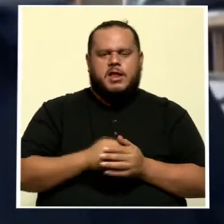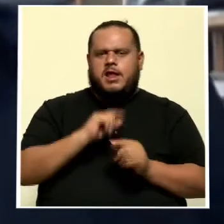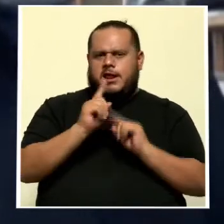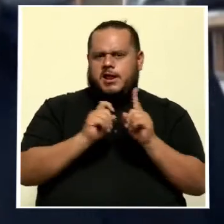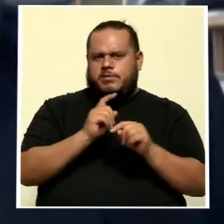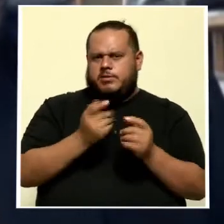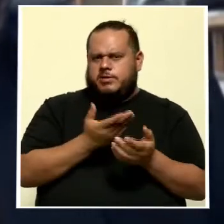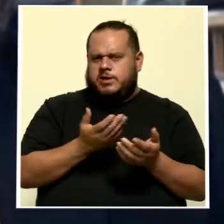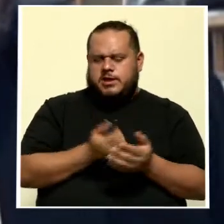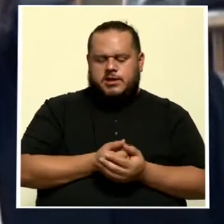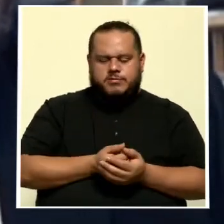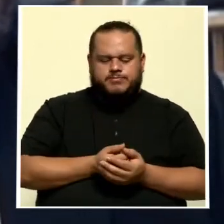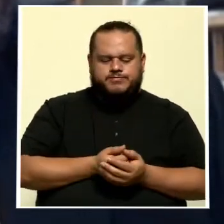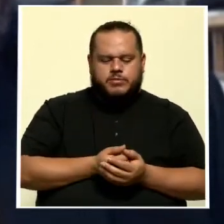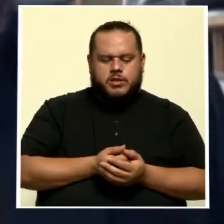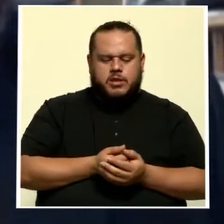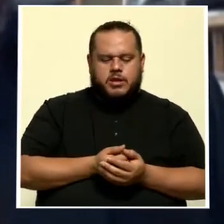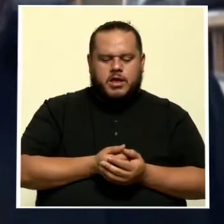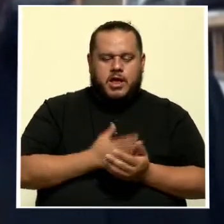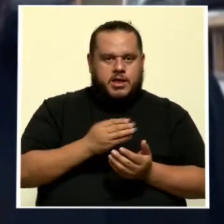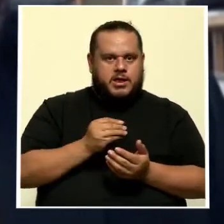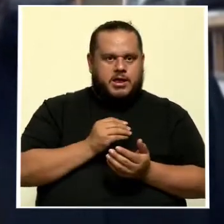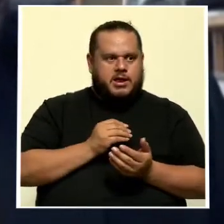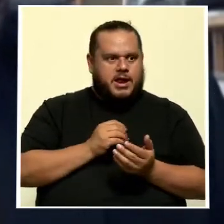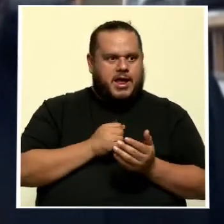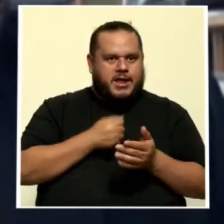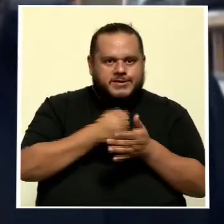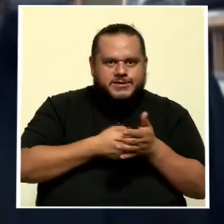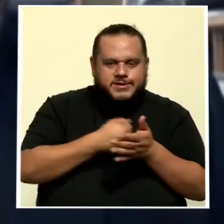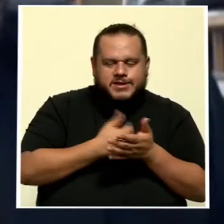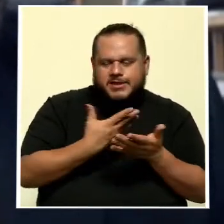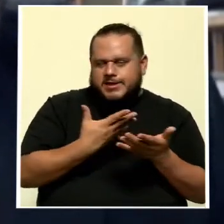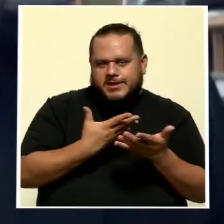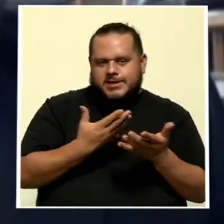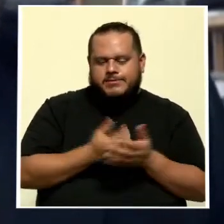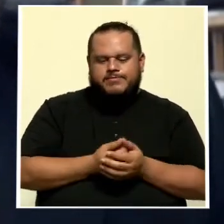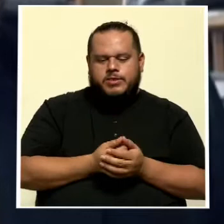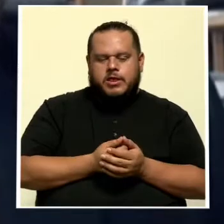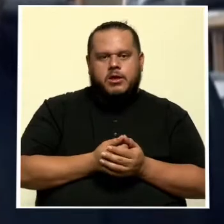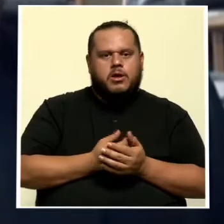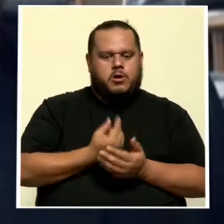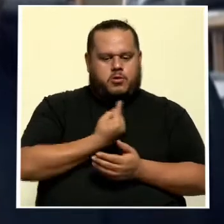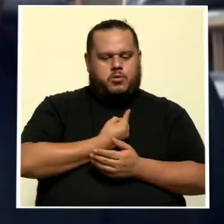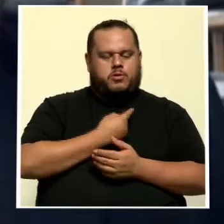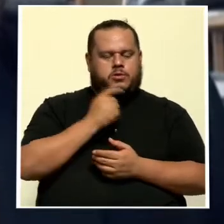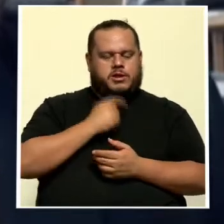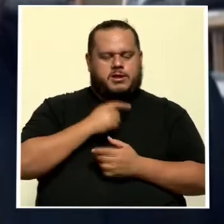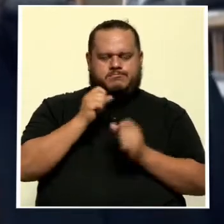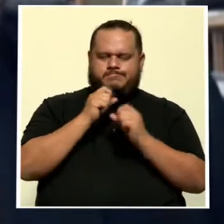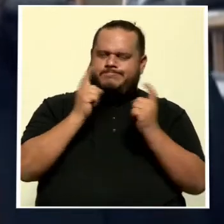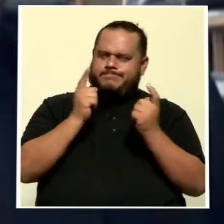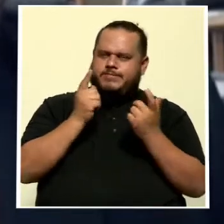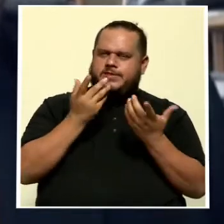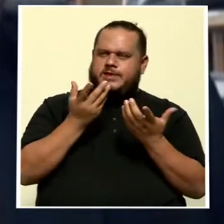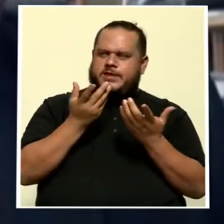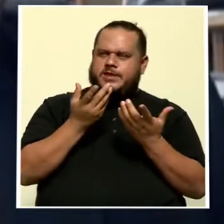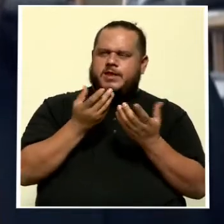es, y la insistencia tiene que ver con que uno tiene la impresión de que es